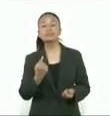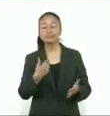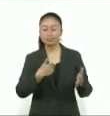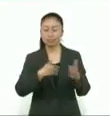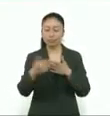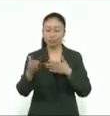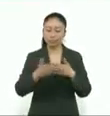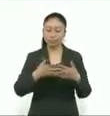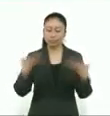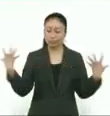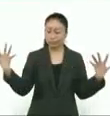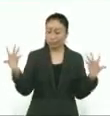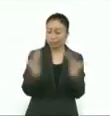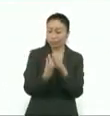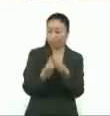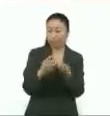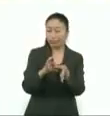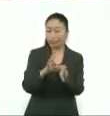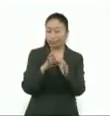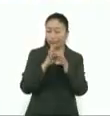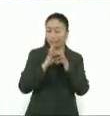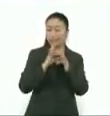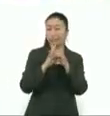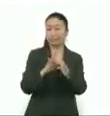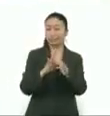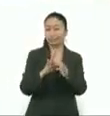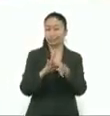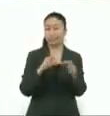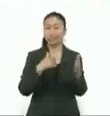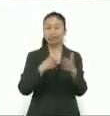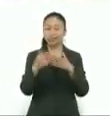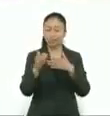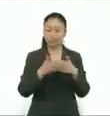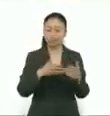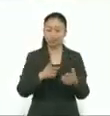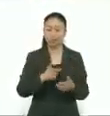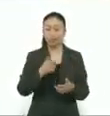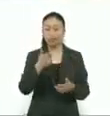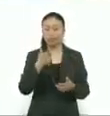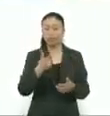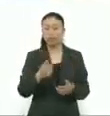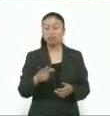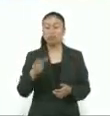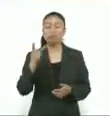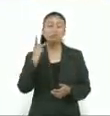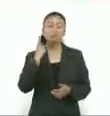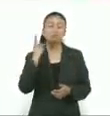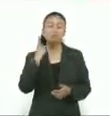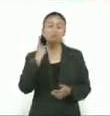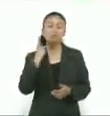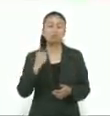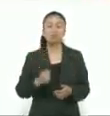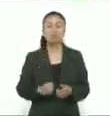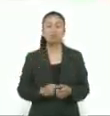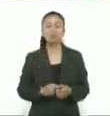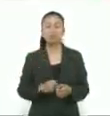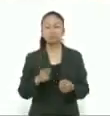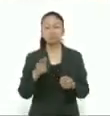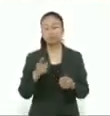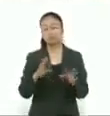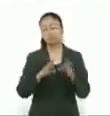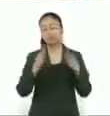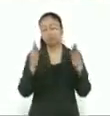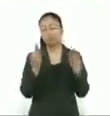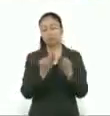de transformación, de un nuevo modelo económico, político, de una nueva forma